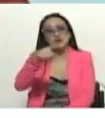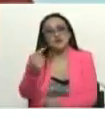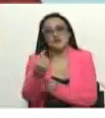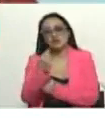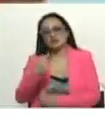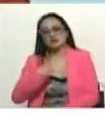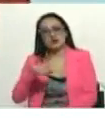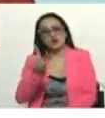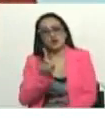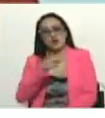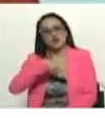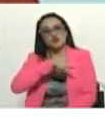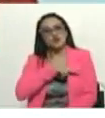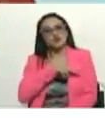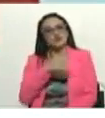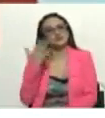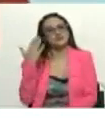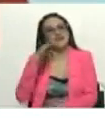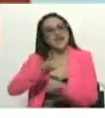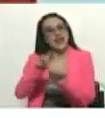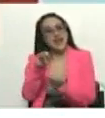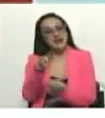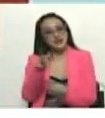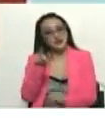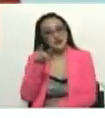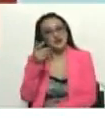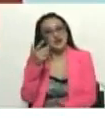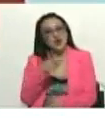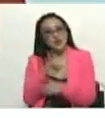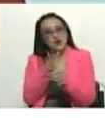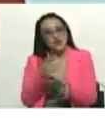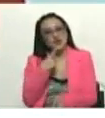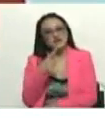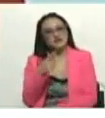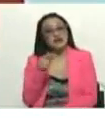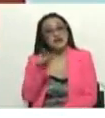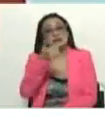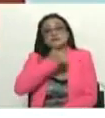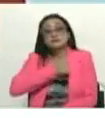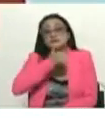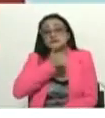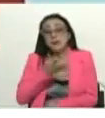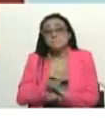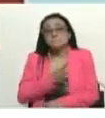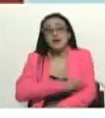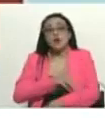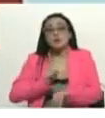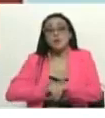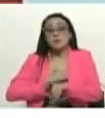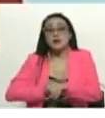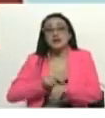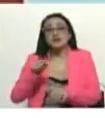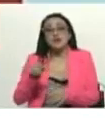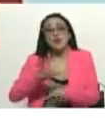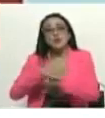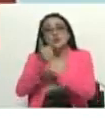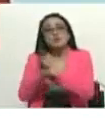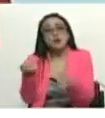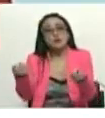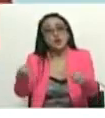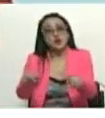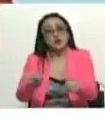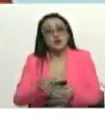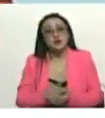nosotros, como decía Héctor, que han vivido y soportado los peores momentos de este bloqueo. Pero